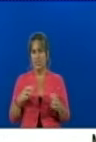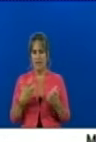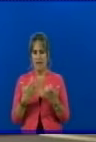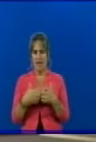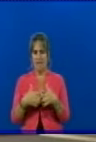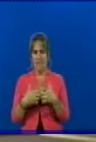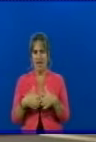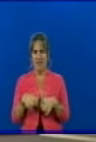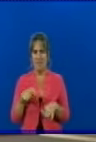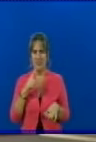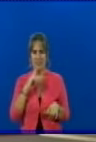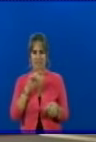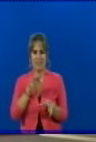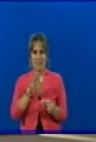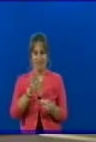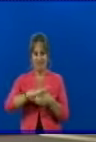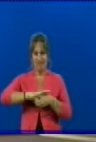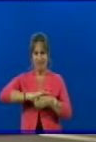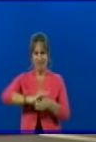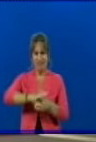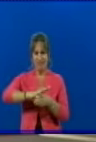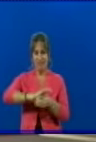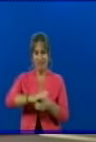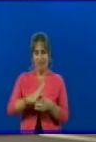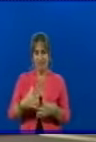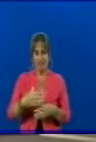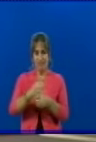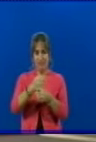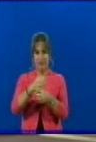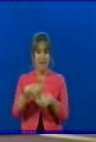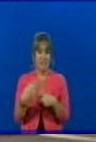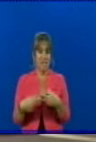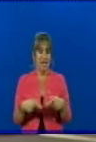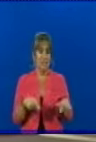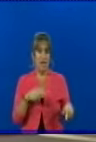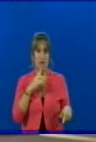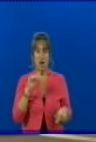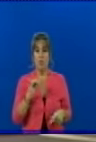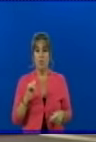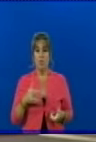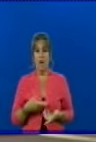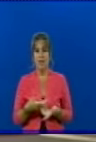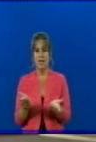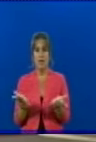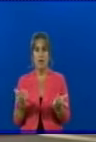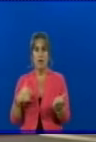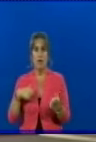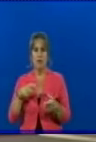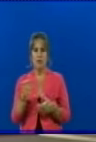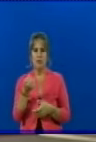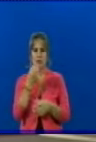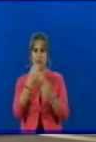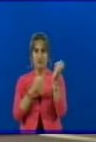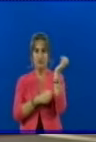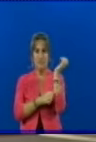de productos en conservas y otros derivados que se realizan actualmente, así como su distribución en la red de carnicerías pertenecientes